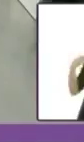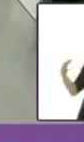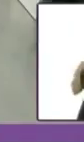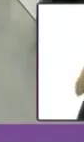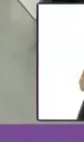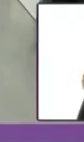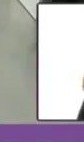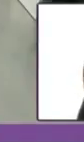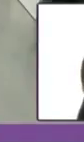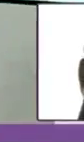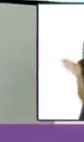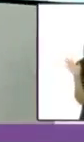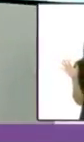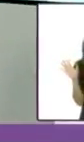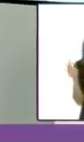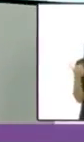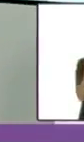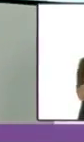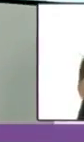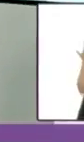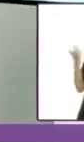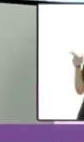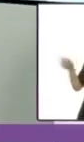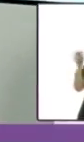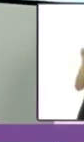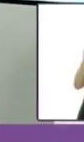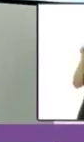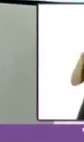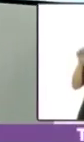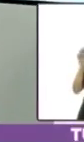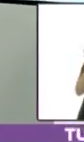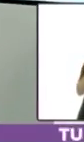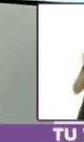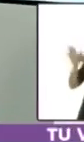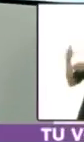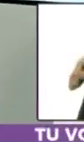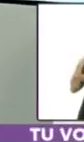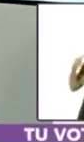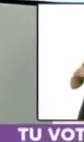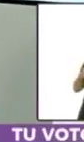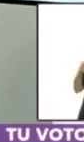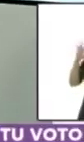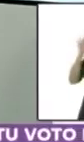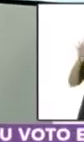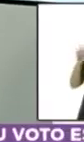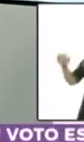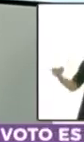el aparato de justicia. Entonces pues puede ser que tampoco hayan sido